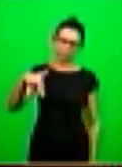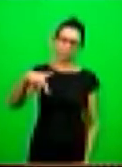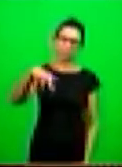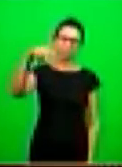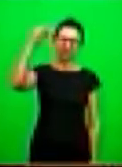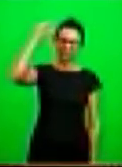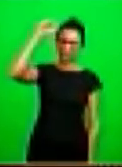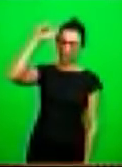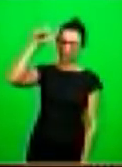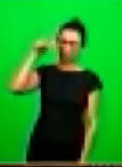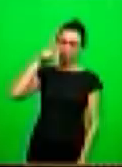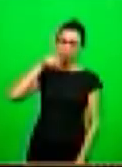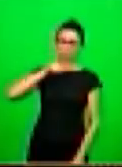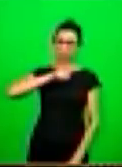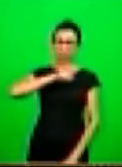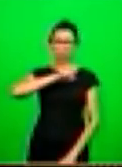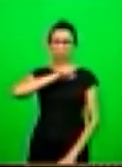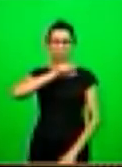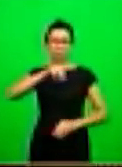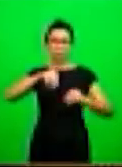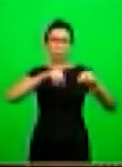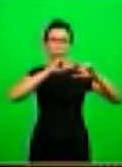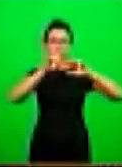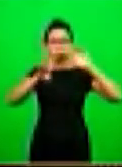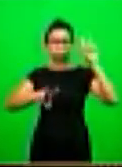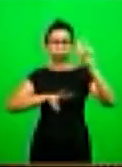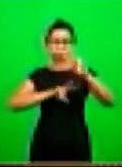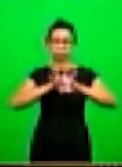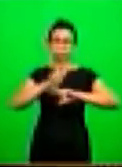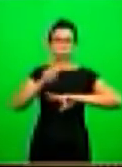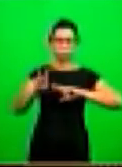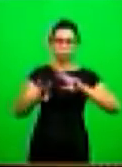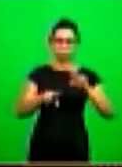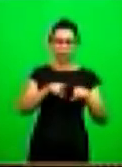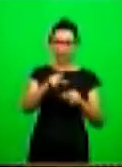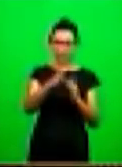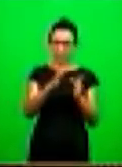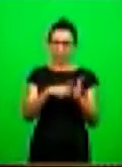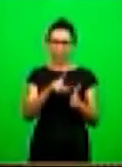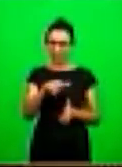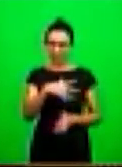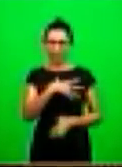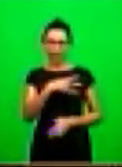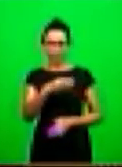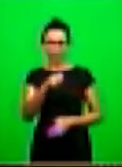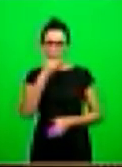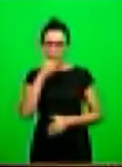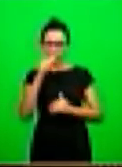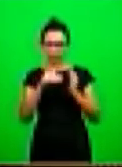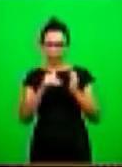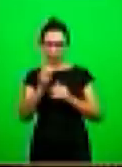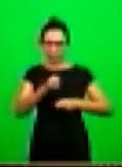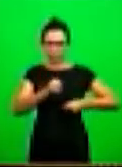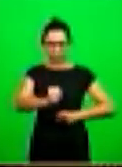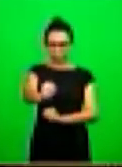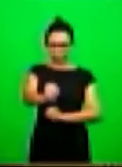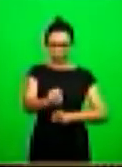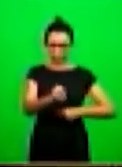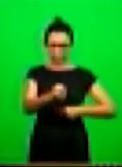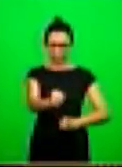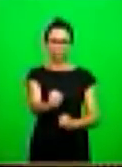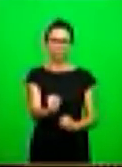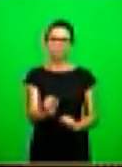debajo del sol, un Jesús que era conocido como hijo de un carpintero. Era ese Jesús. Pero